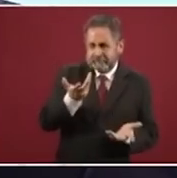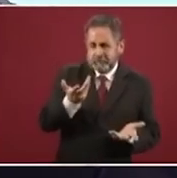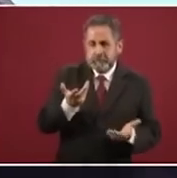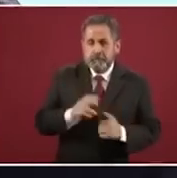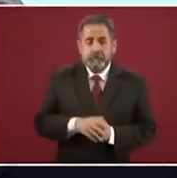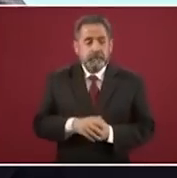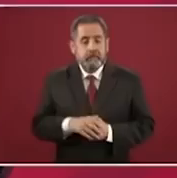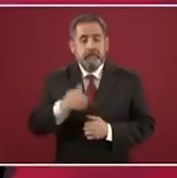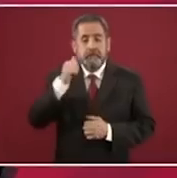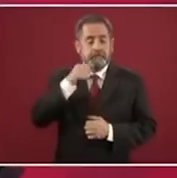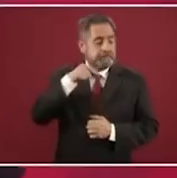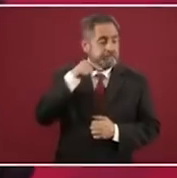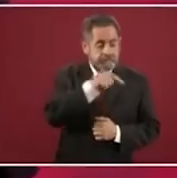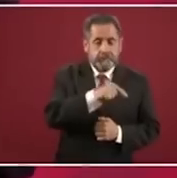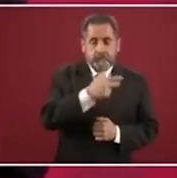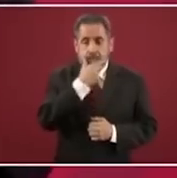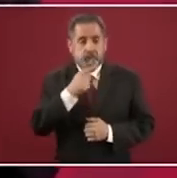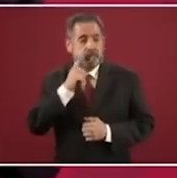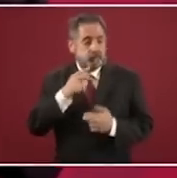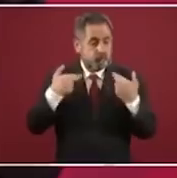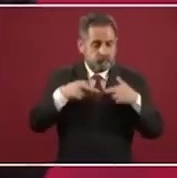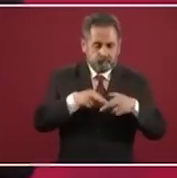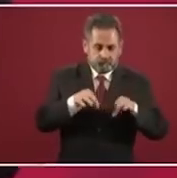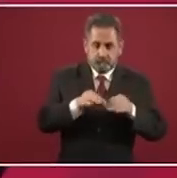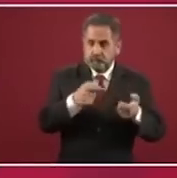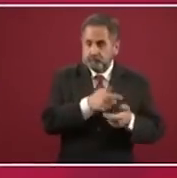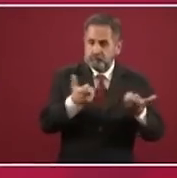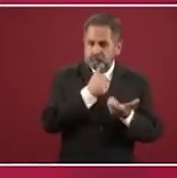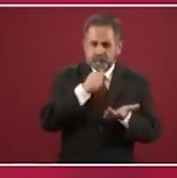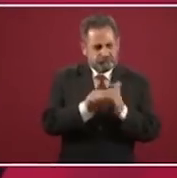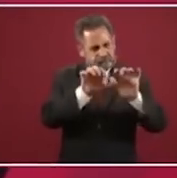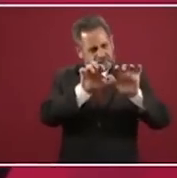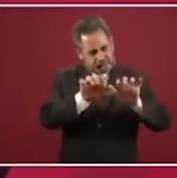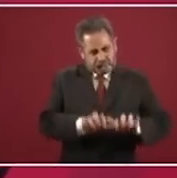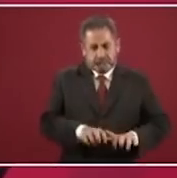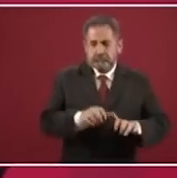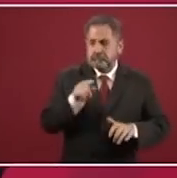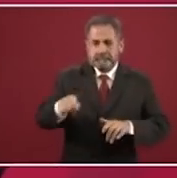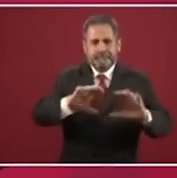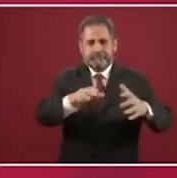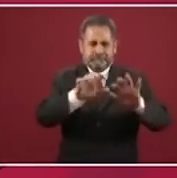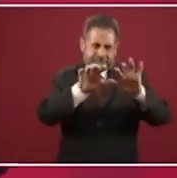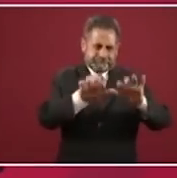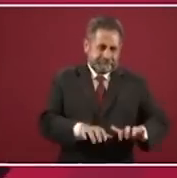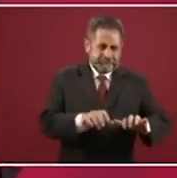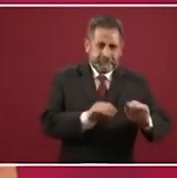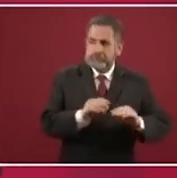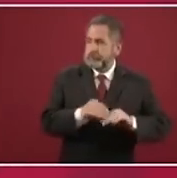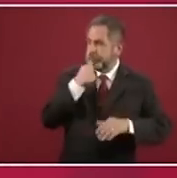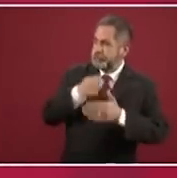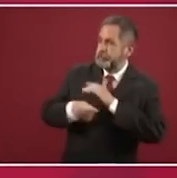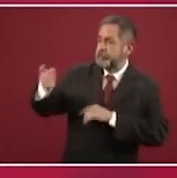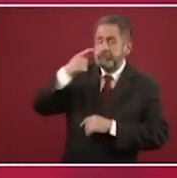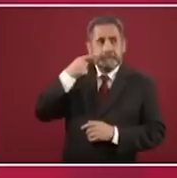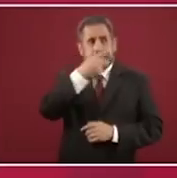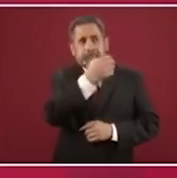La maestra, el maestro, es el que hace el escrito en las comunidades porque se les está cayendo la escuela,